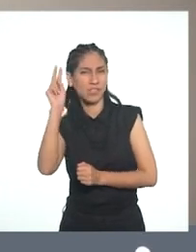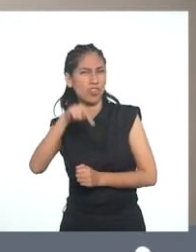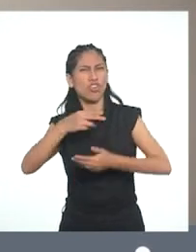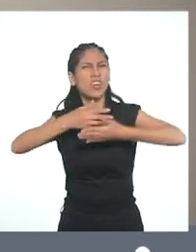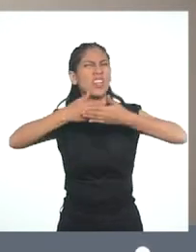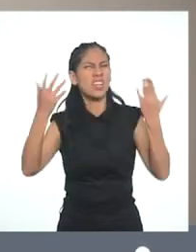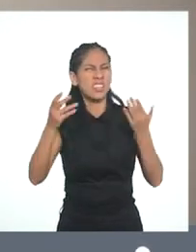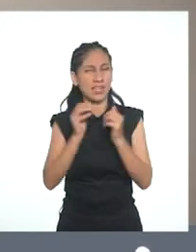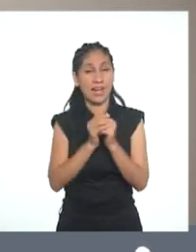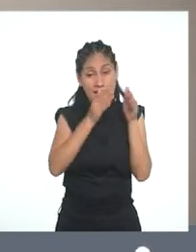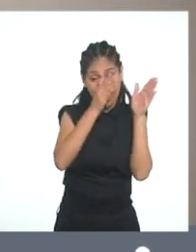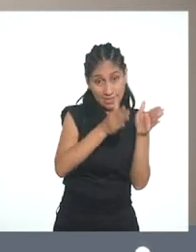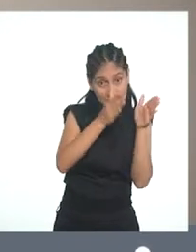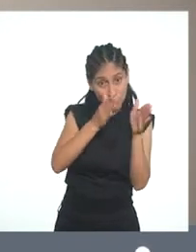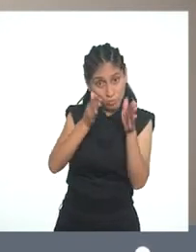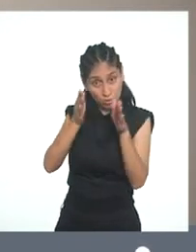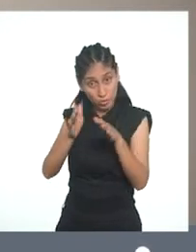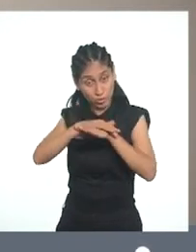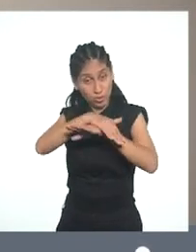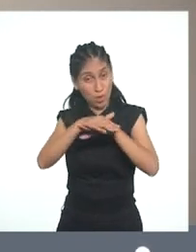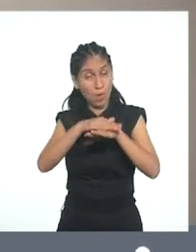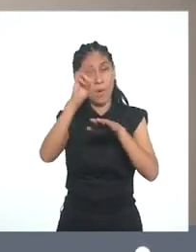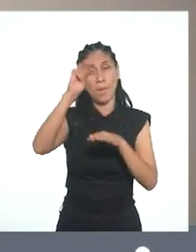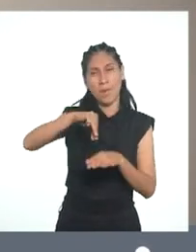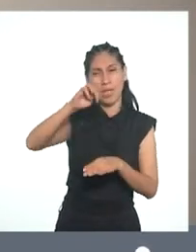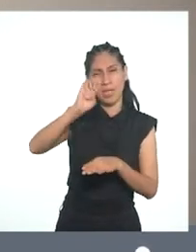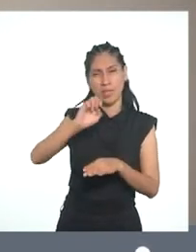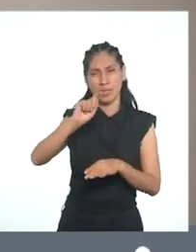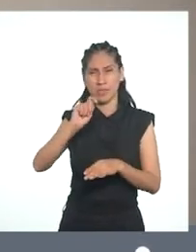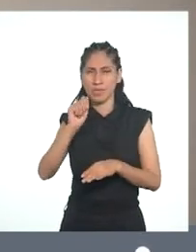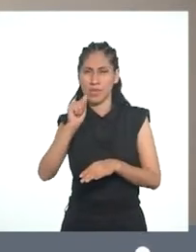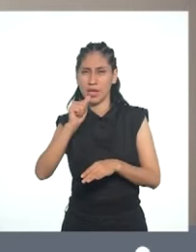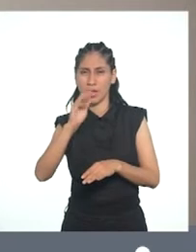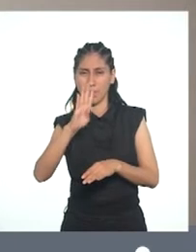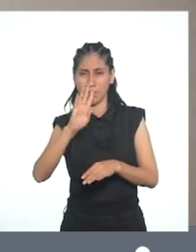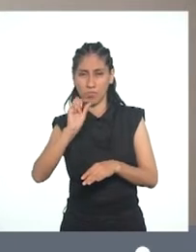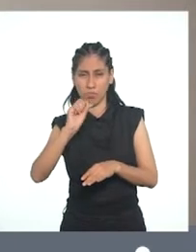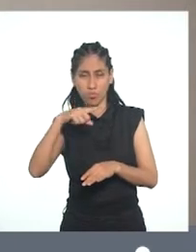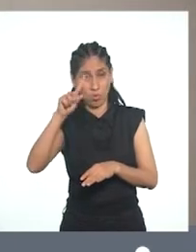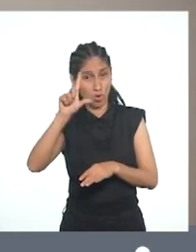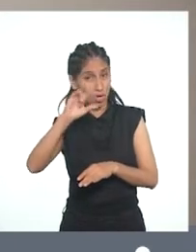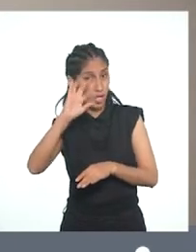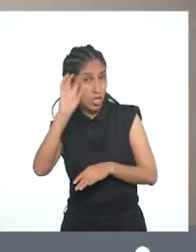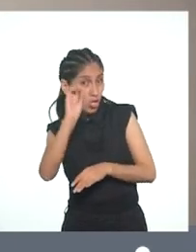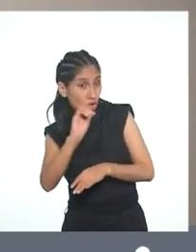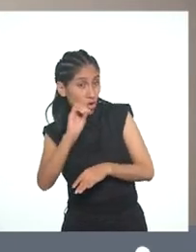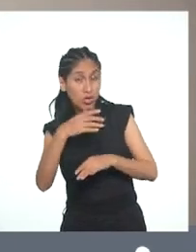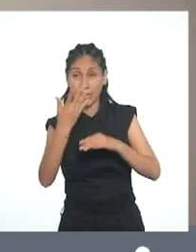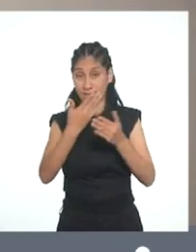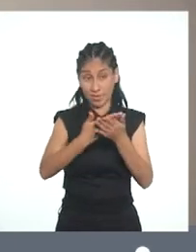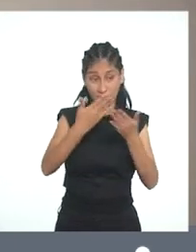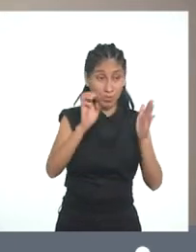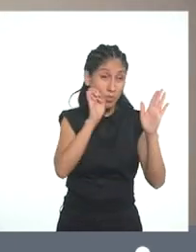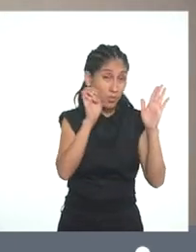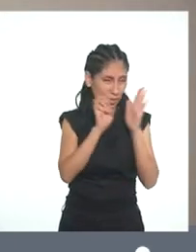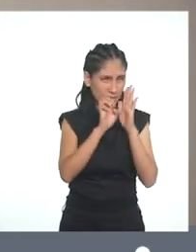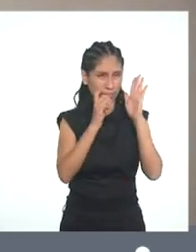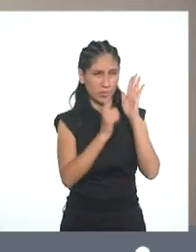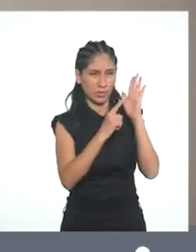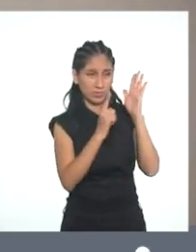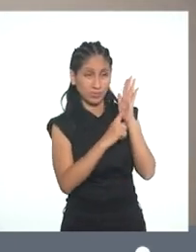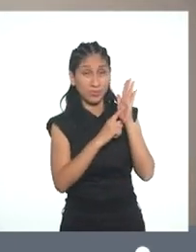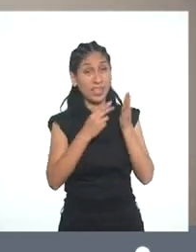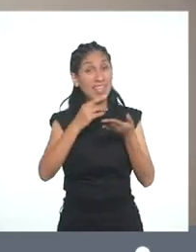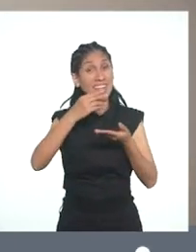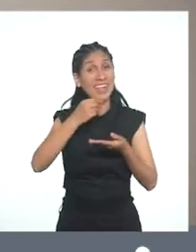La fermentación es el proceso metabólico en que microorganismos vivos transforman materia orgánica, como por